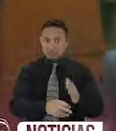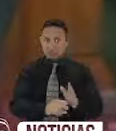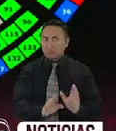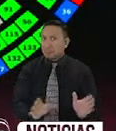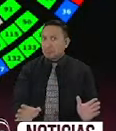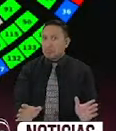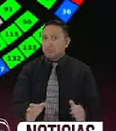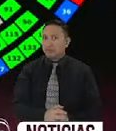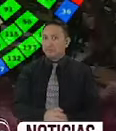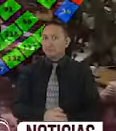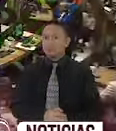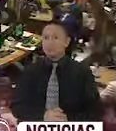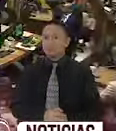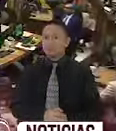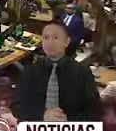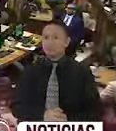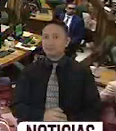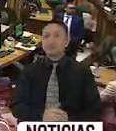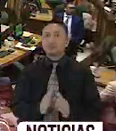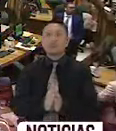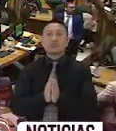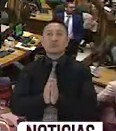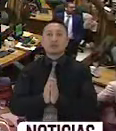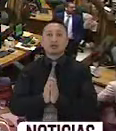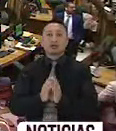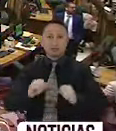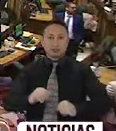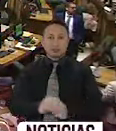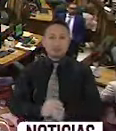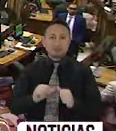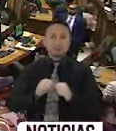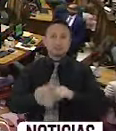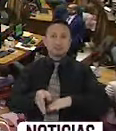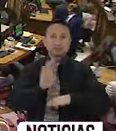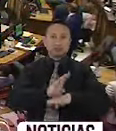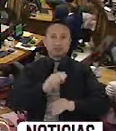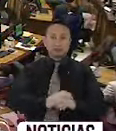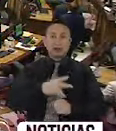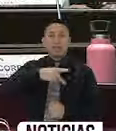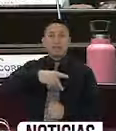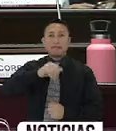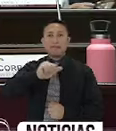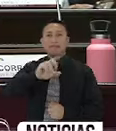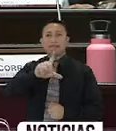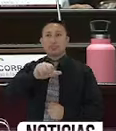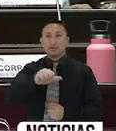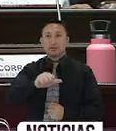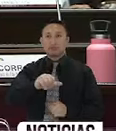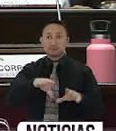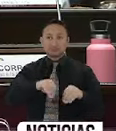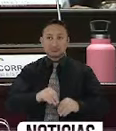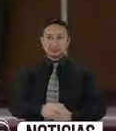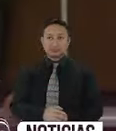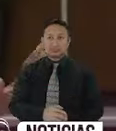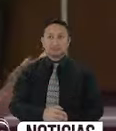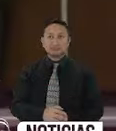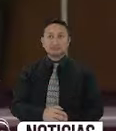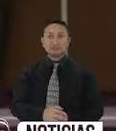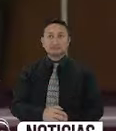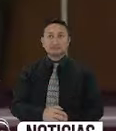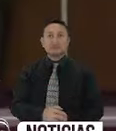No ha sido aprobada la moción presentada por la asambleísta Paola Cabezas Castillo. Los interpelantes del juicio